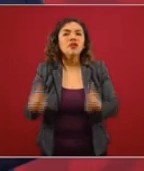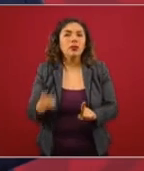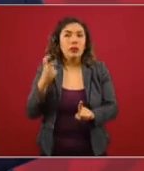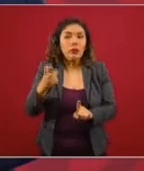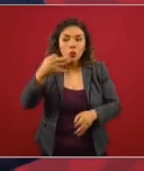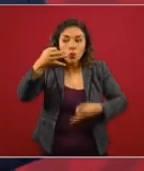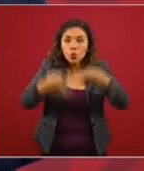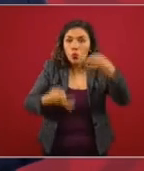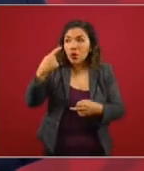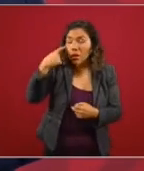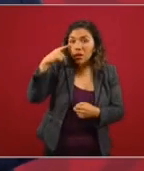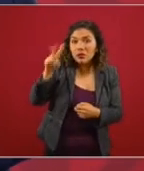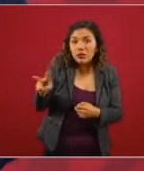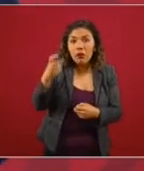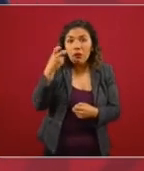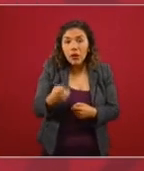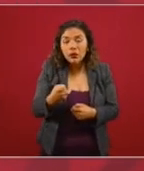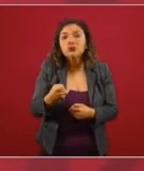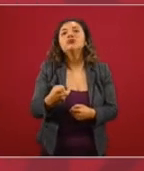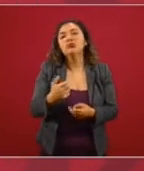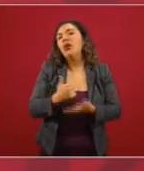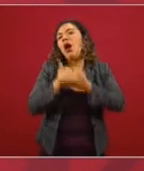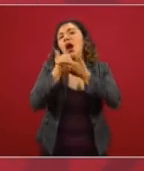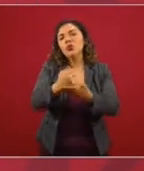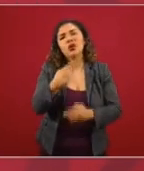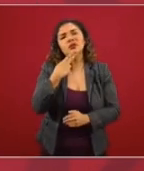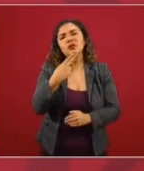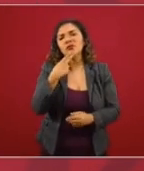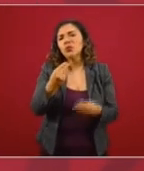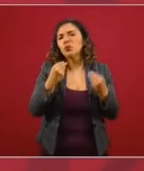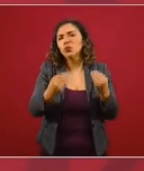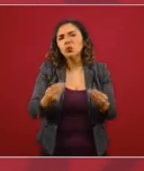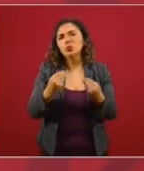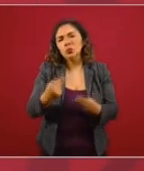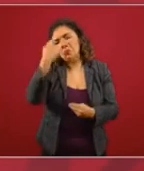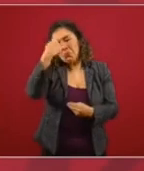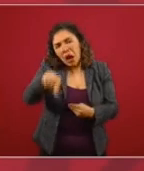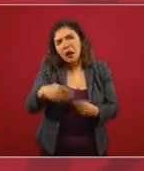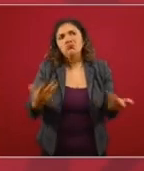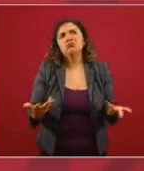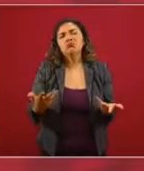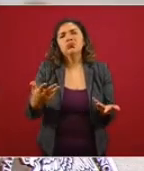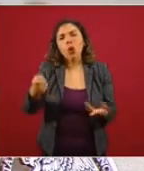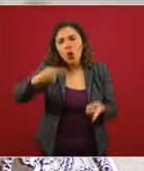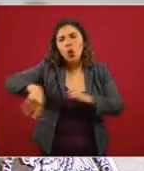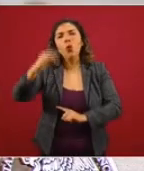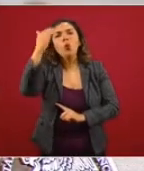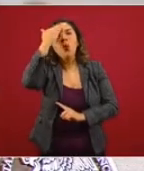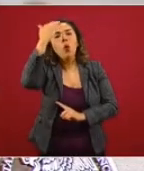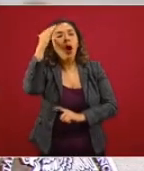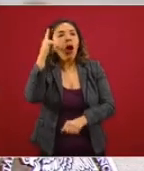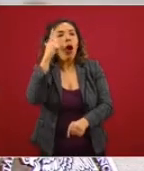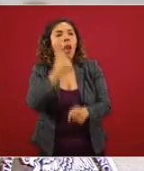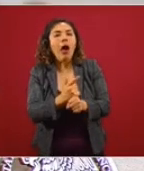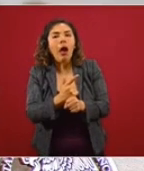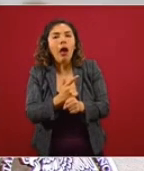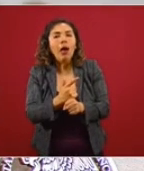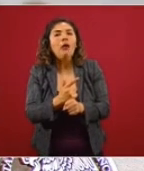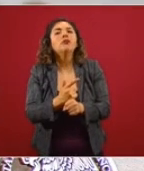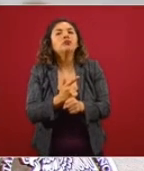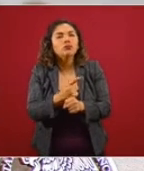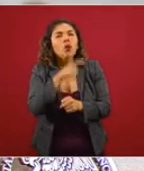Este juicio va a ayudar mucho a que se conozca